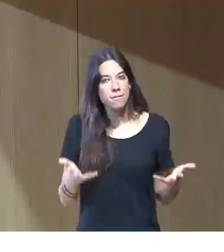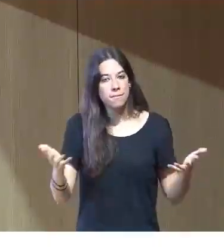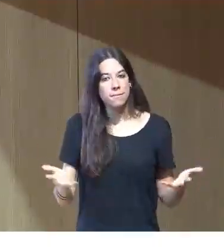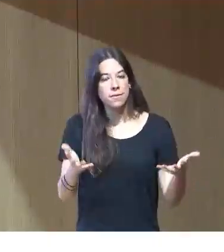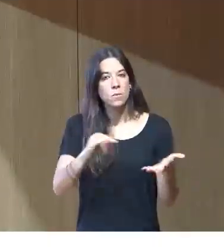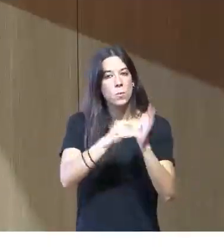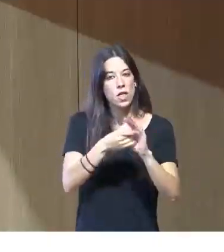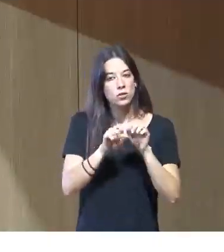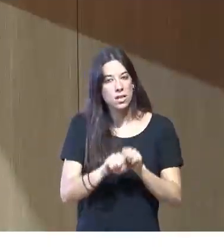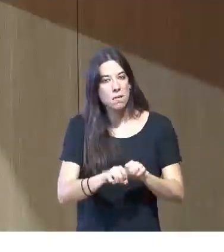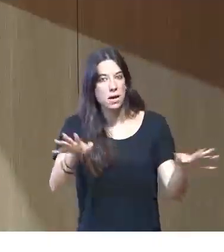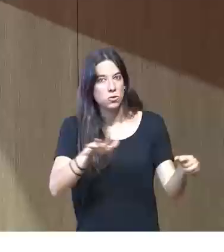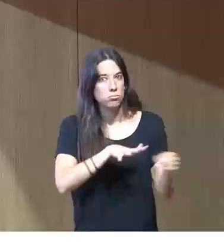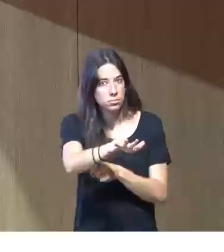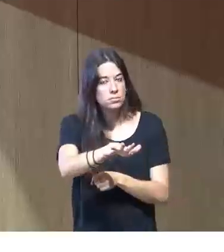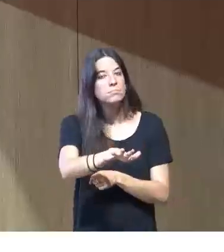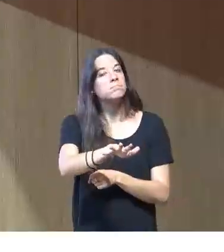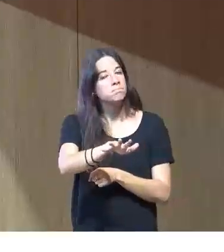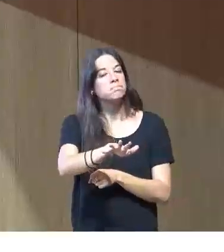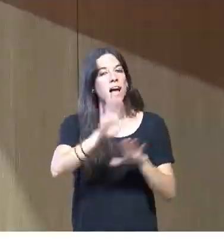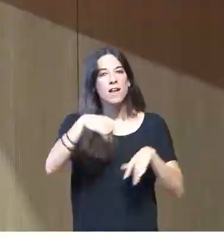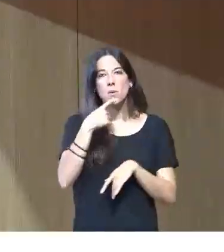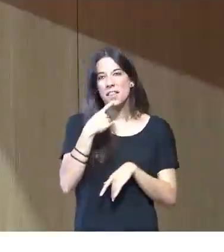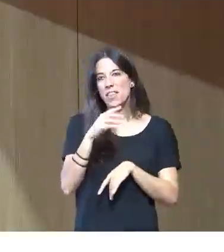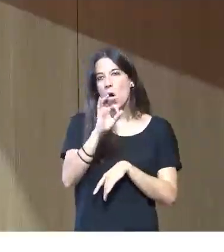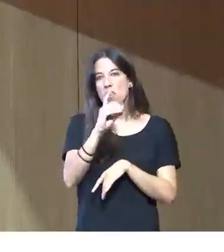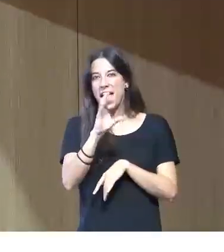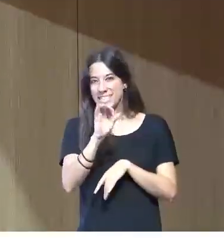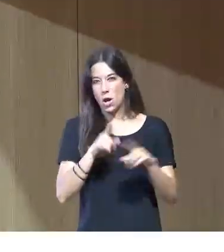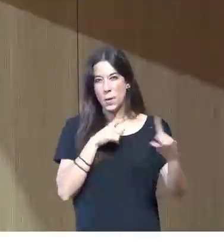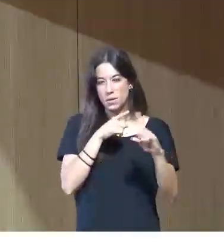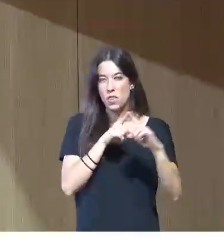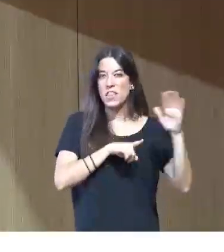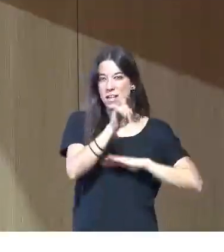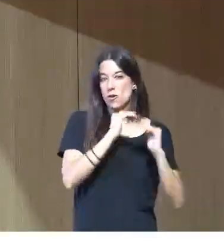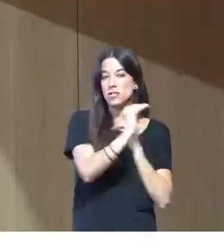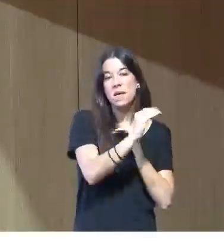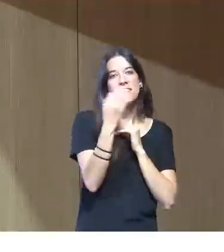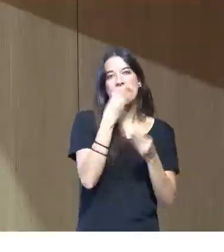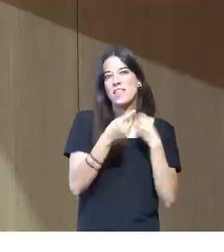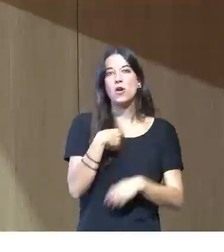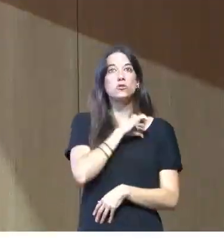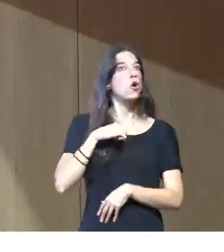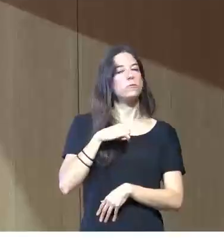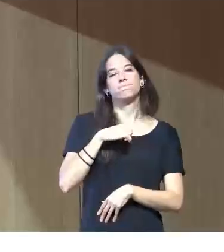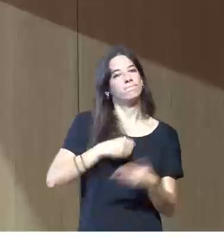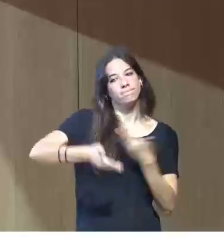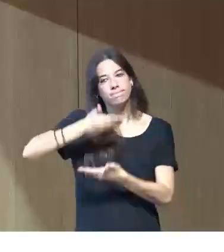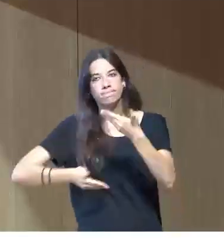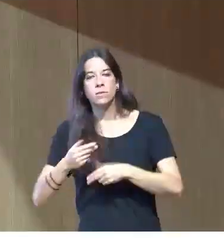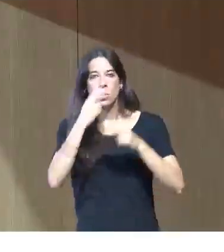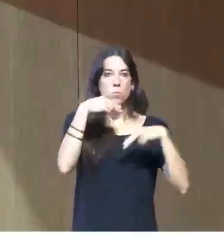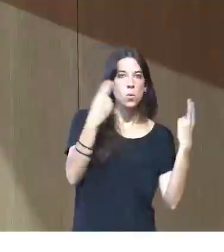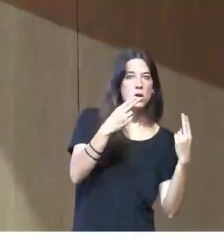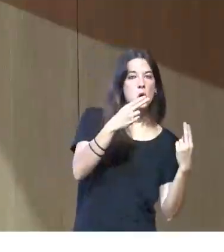proyectos con impacto como dicen los ods tenemos que hacerlo en partenariado público privado privado privado